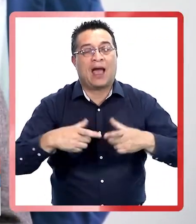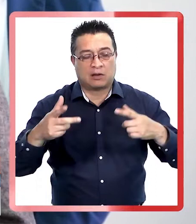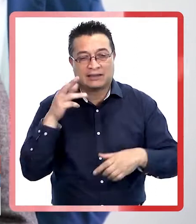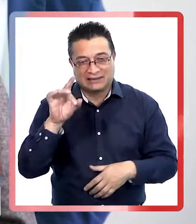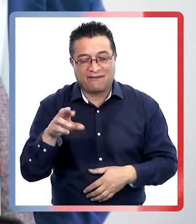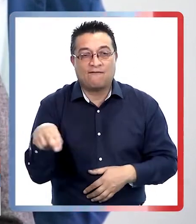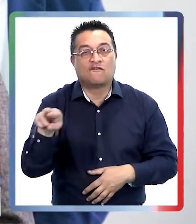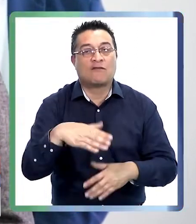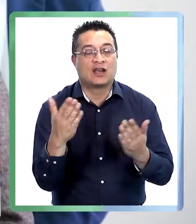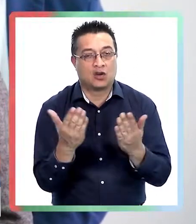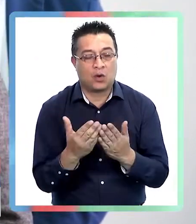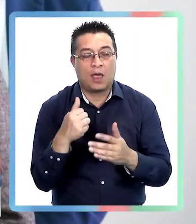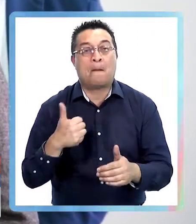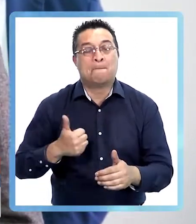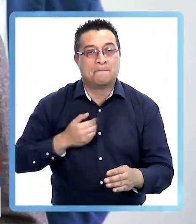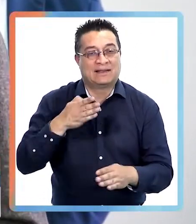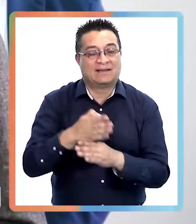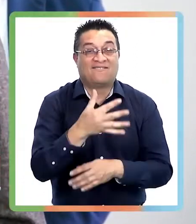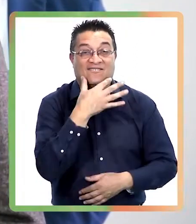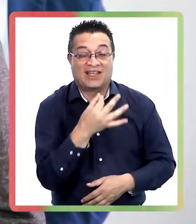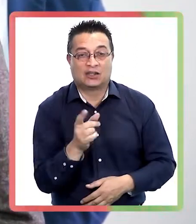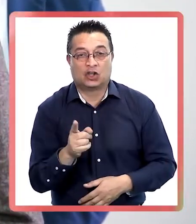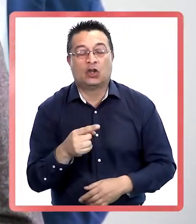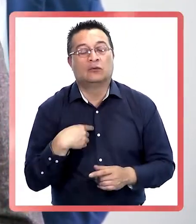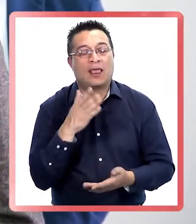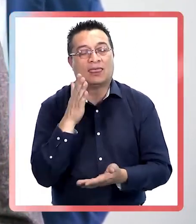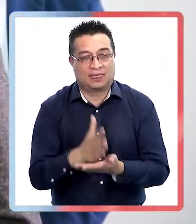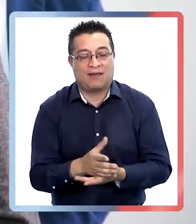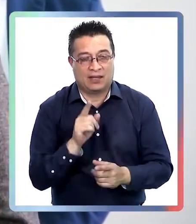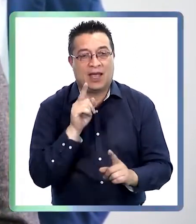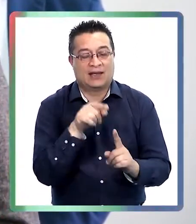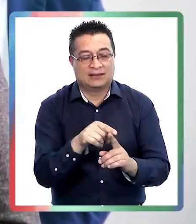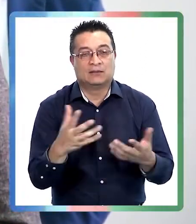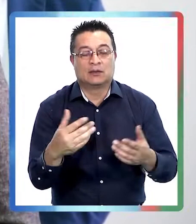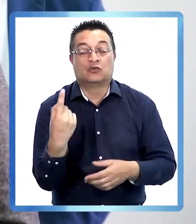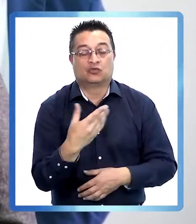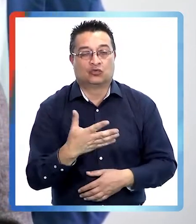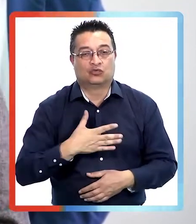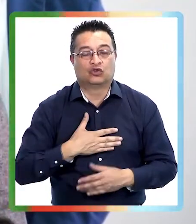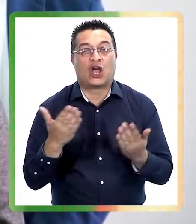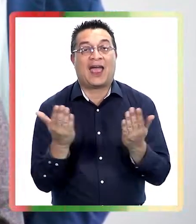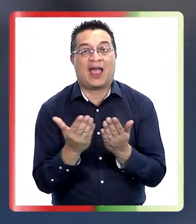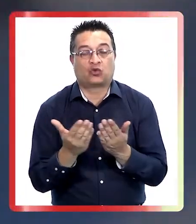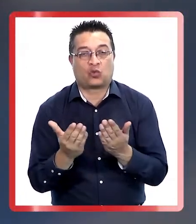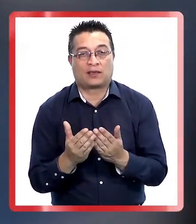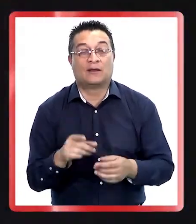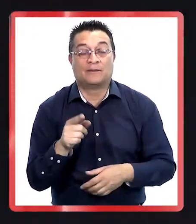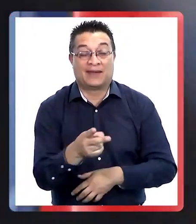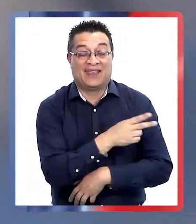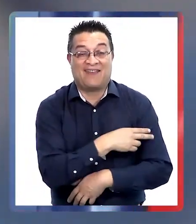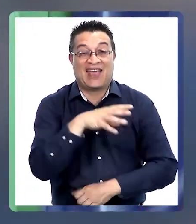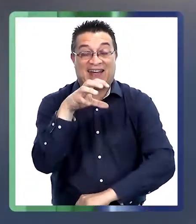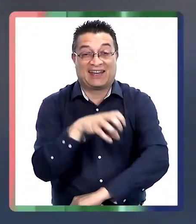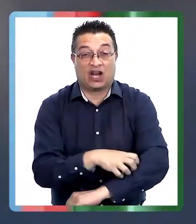que el retorno a clases y la presencialidad no ha sido fácil y tenemos que estar ahí para nuestras y nuestros estudiantes. El